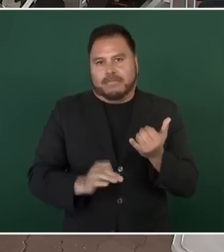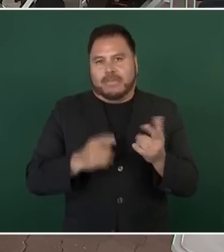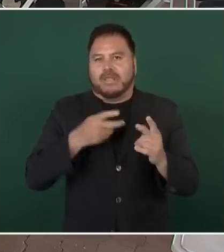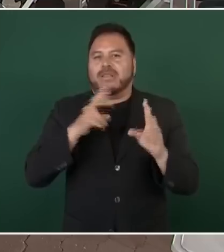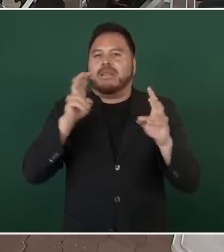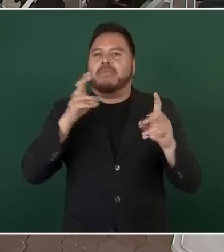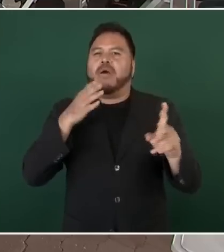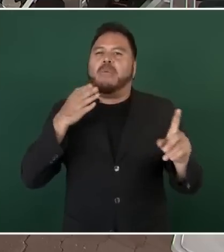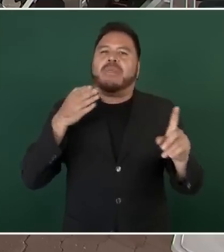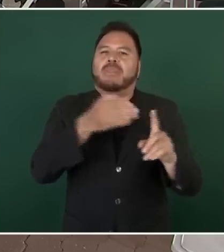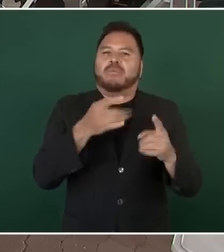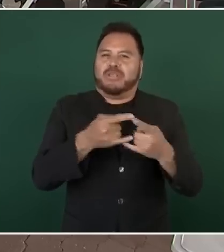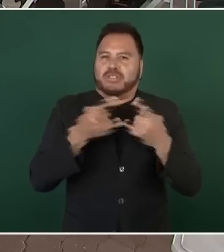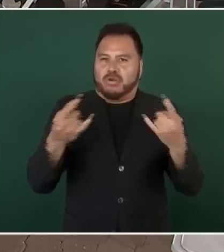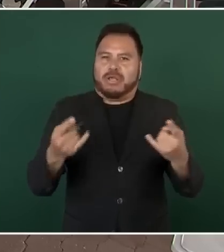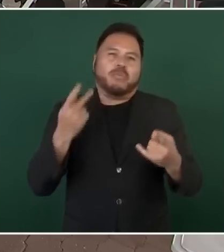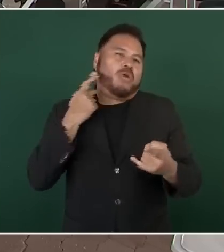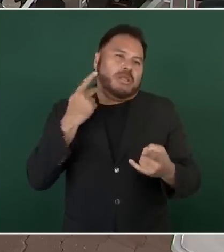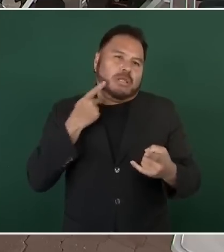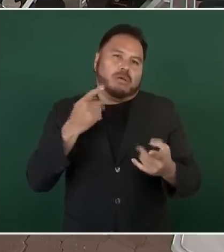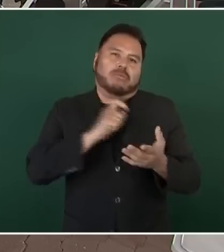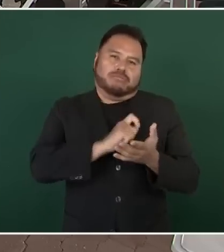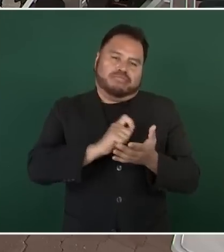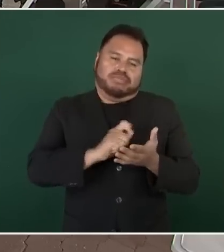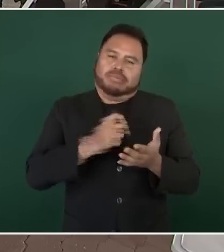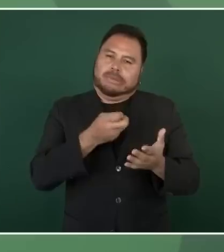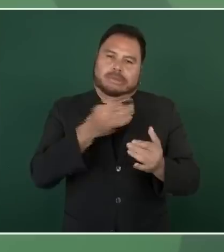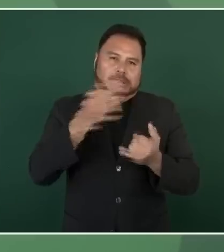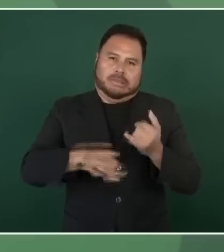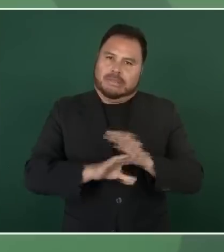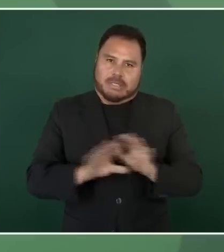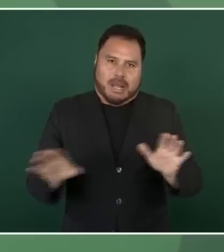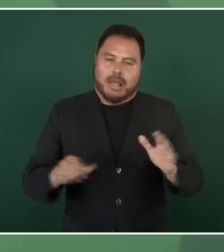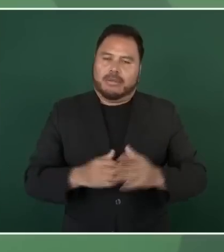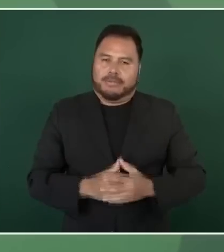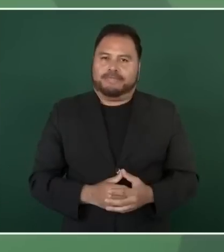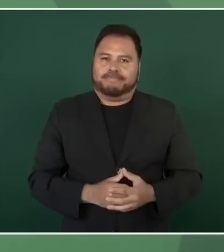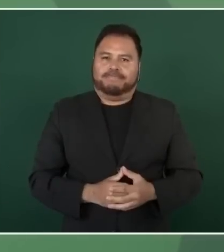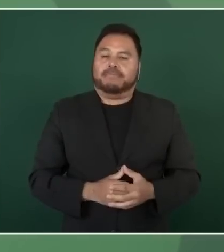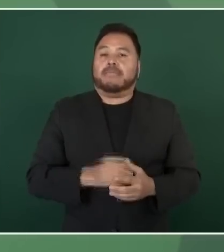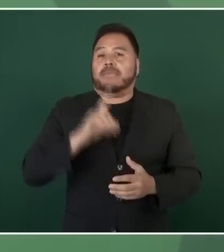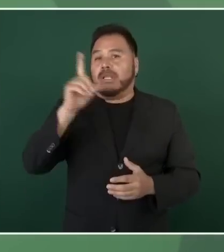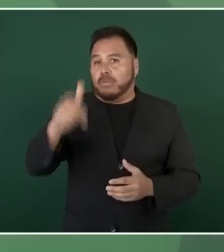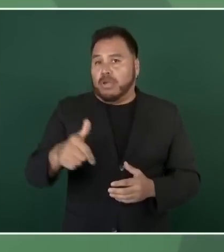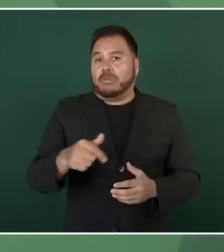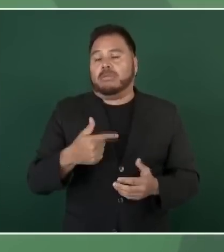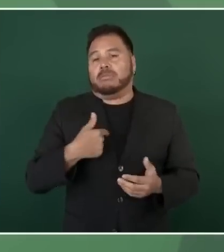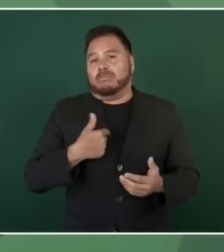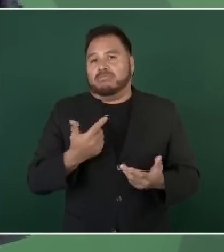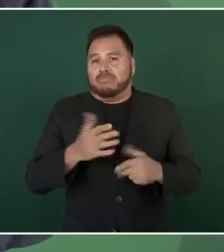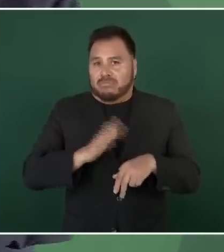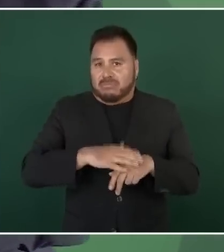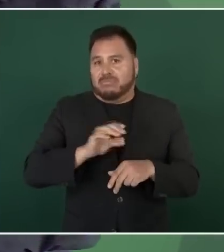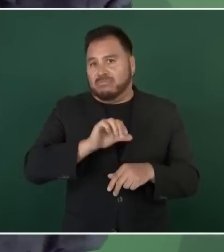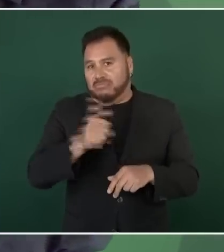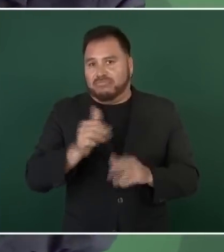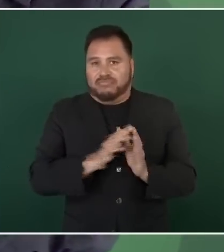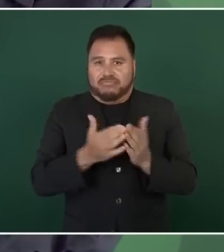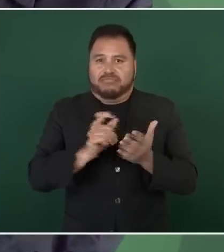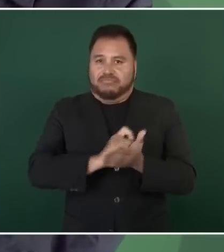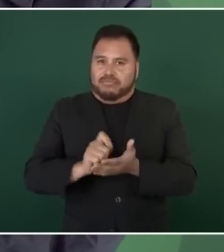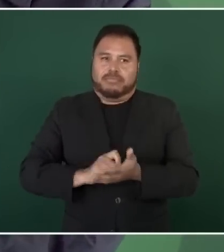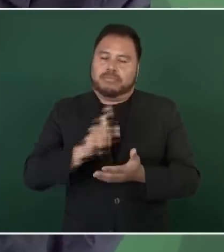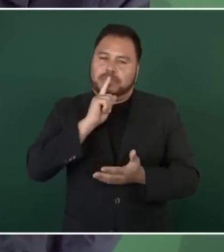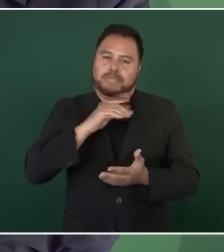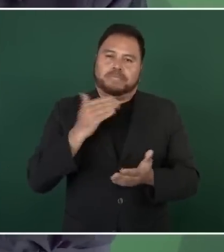propósitos históricos, políticos que escribo. Ya no voy a escribir estos libros, ni voy a